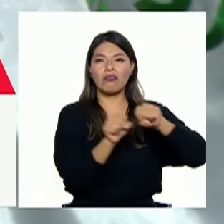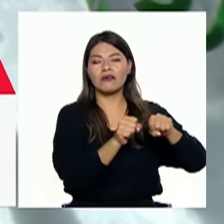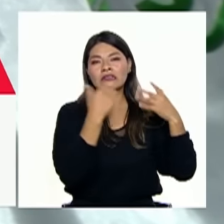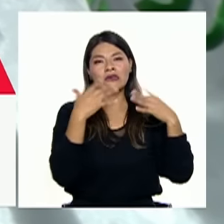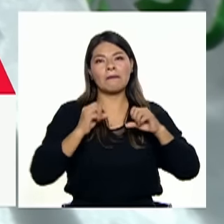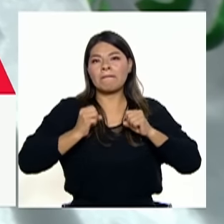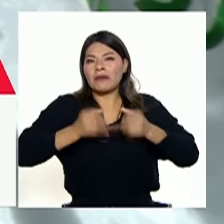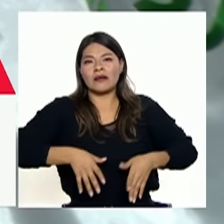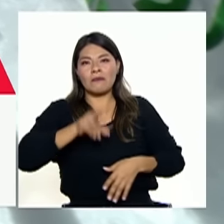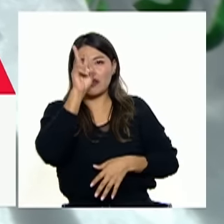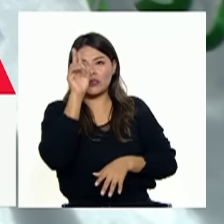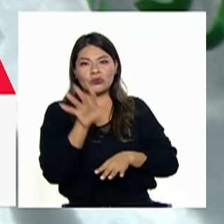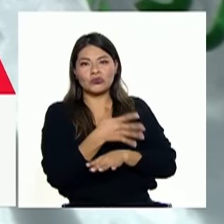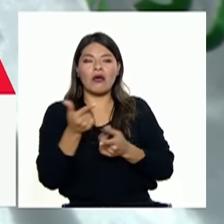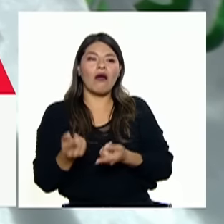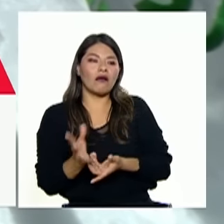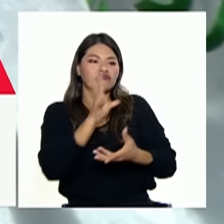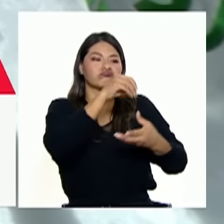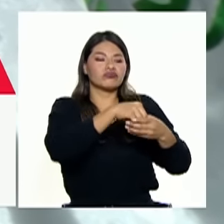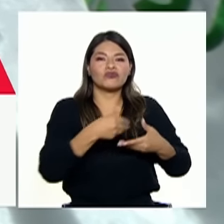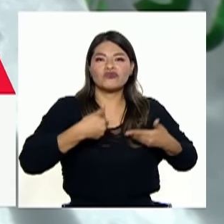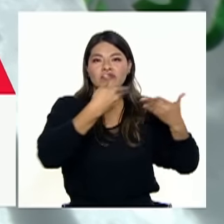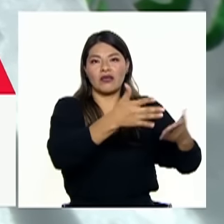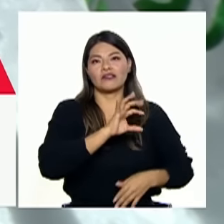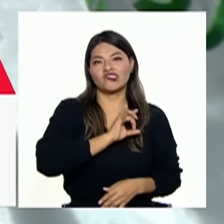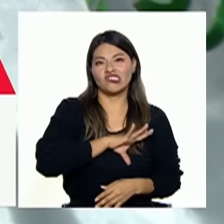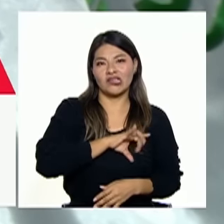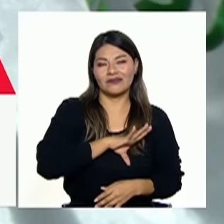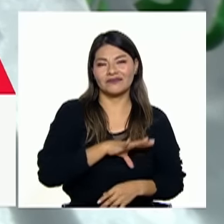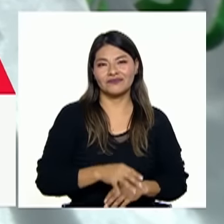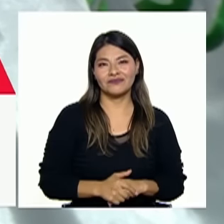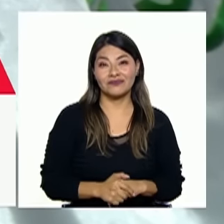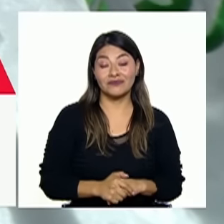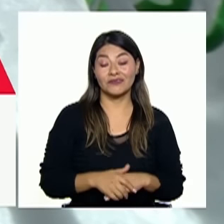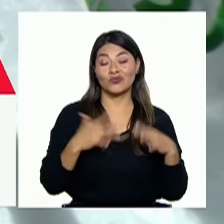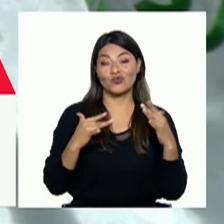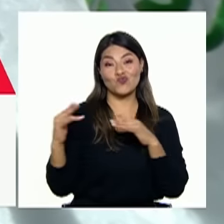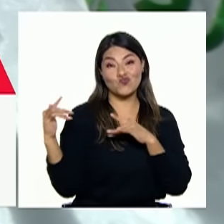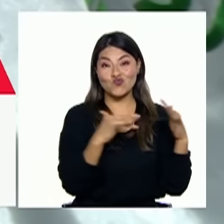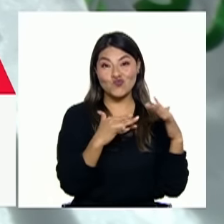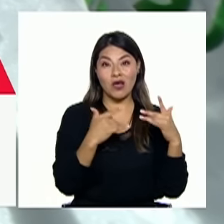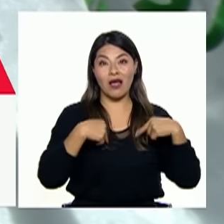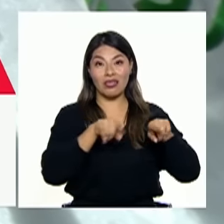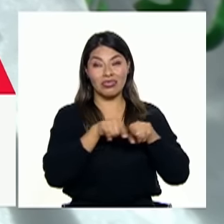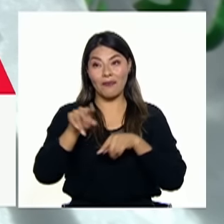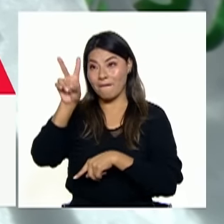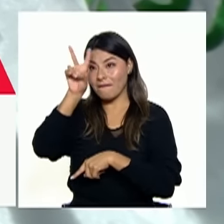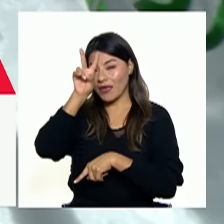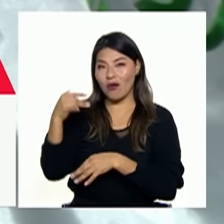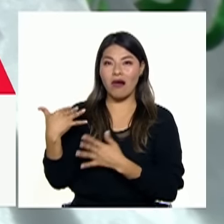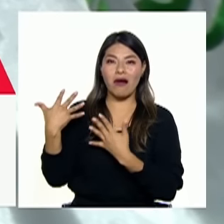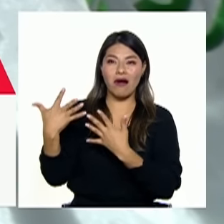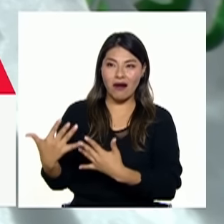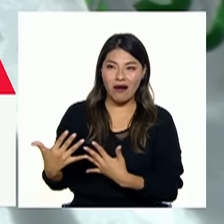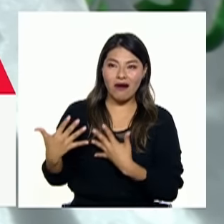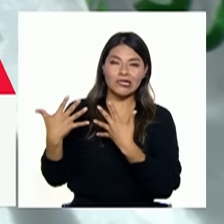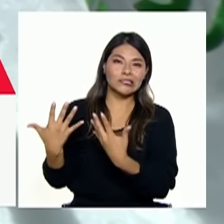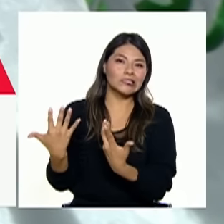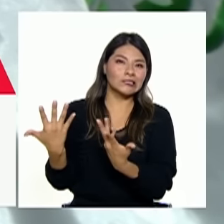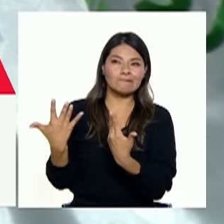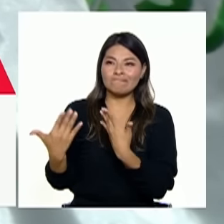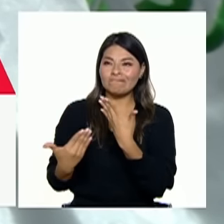peruanos que pasaron a pertenecer a Chile. Una guerra que dejaría postrado al Perú por mucho tiempo y de la que no